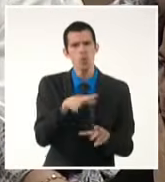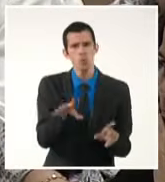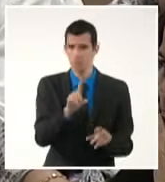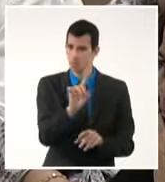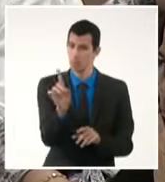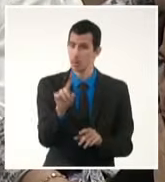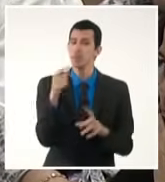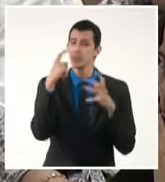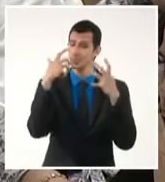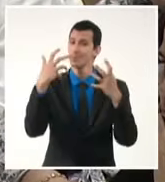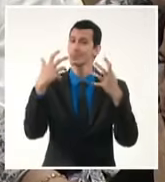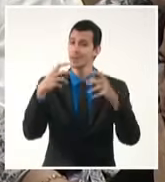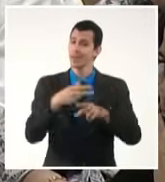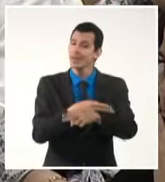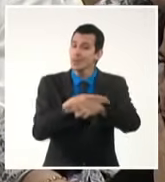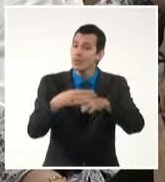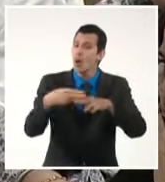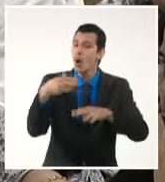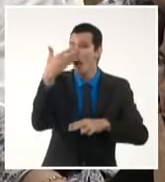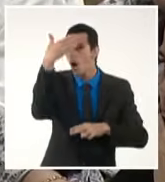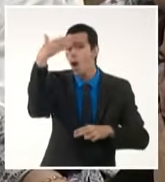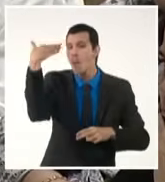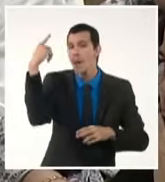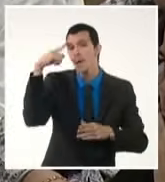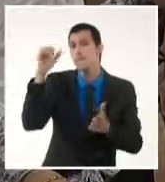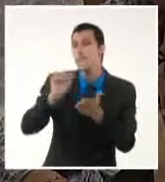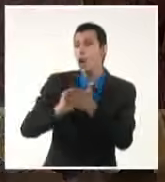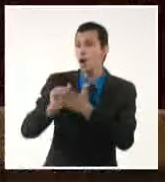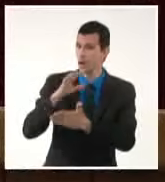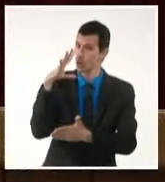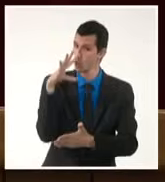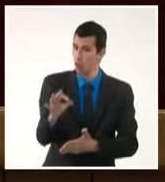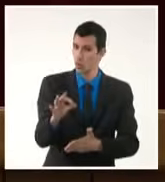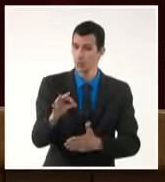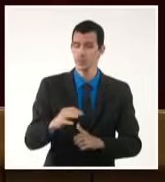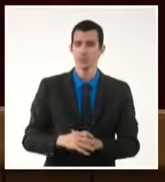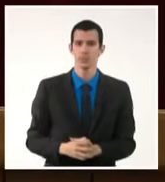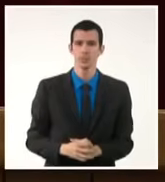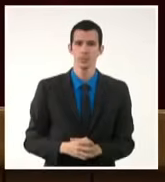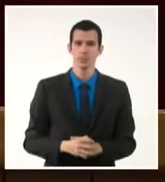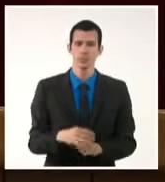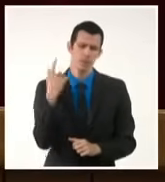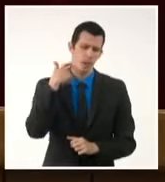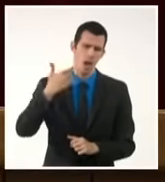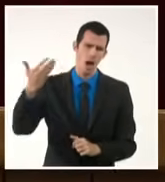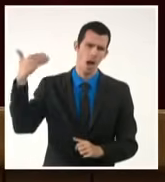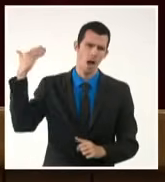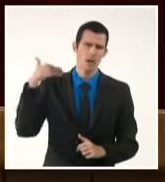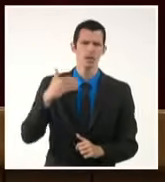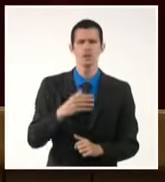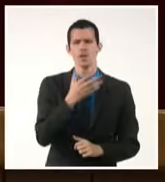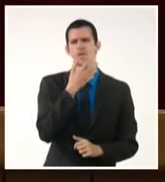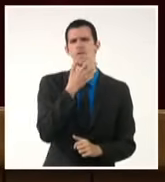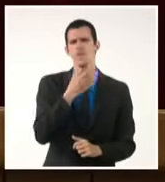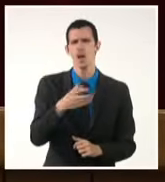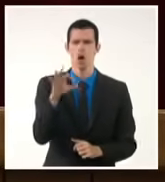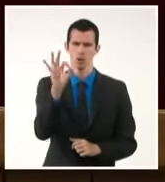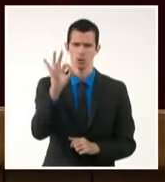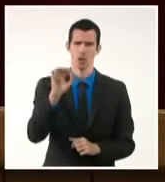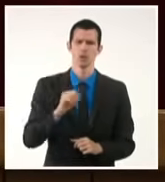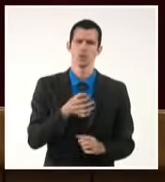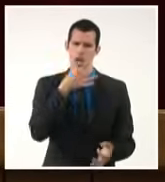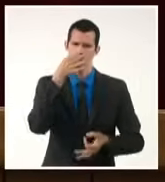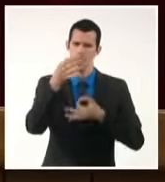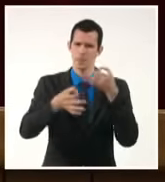en 1998, en conmovedor e inolvidable acto de homenaje a las víctimas del atentado a un avión